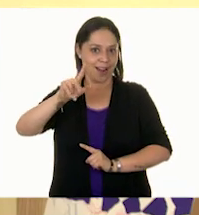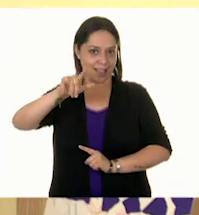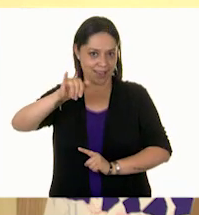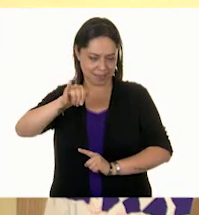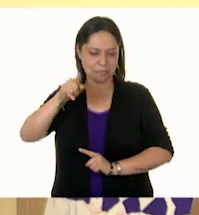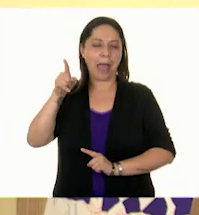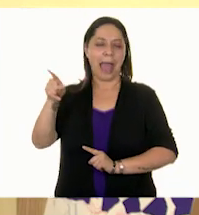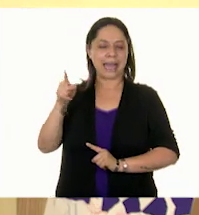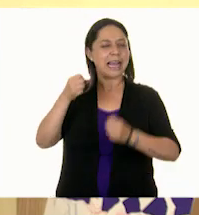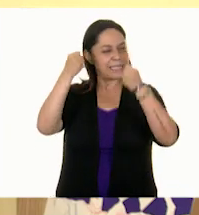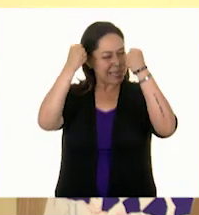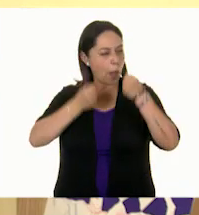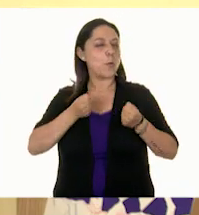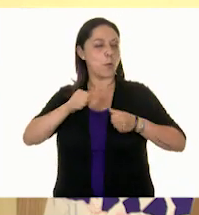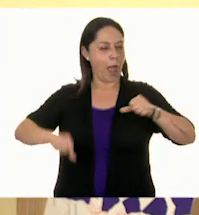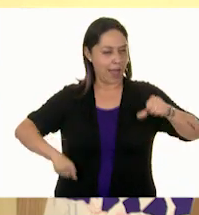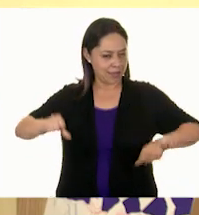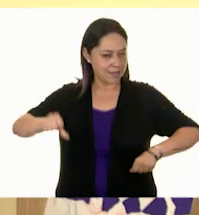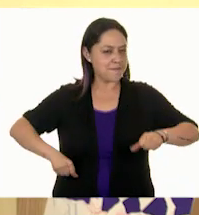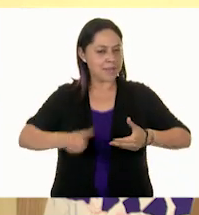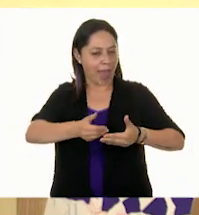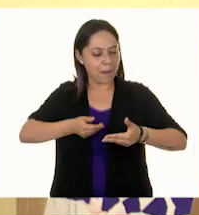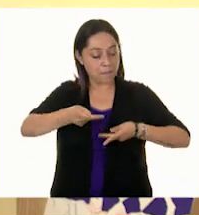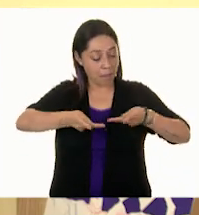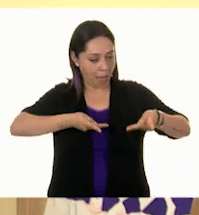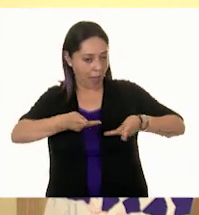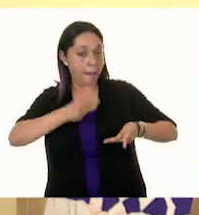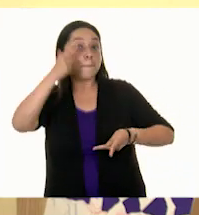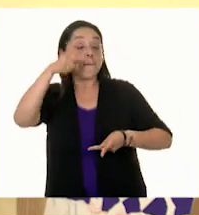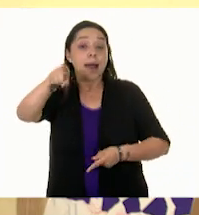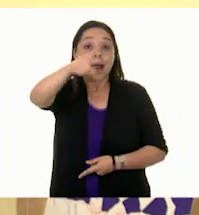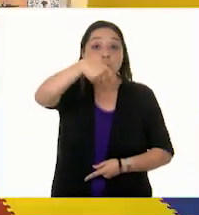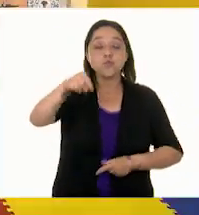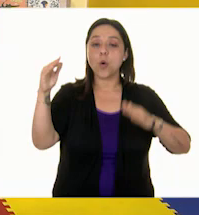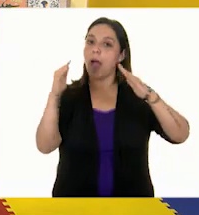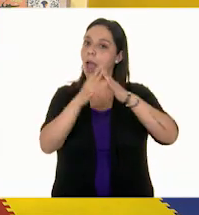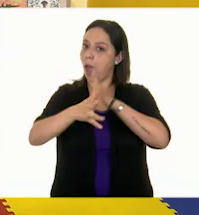preparadas algunas actividades para seguir aprendiendo en casa. ¿Verdad, Evelyn?